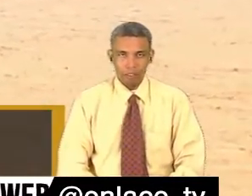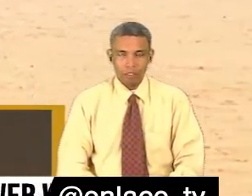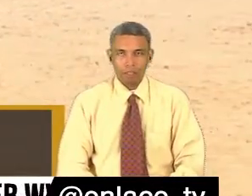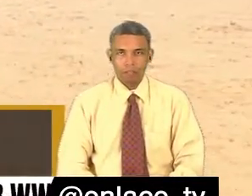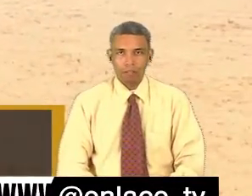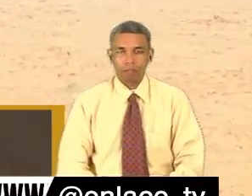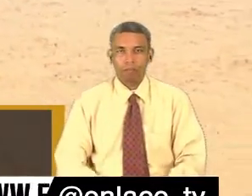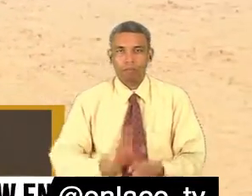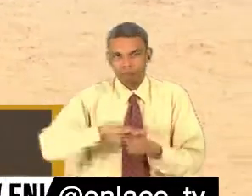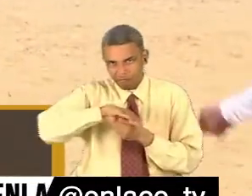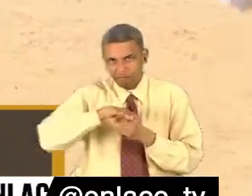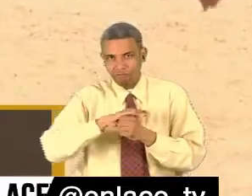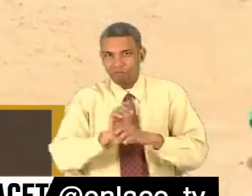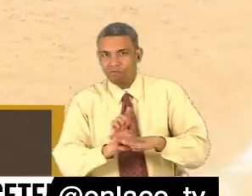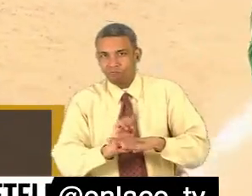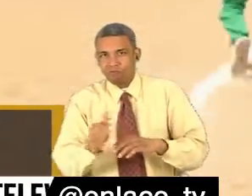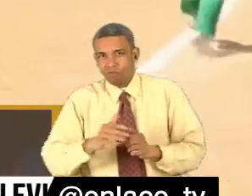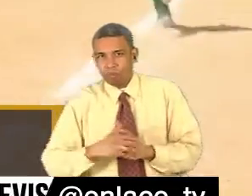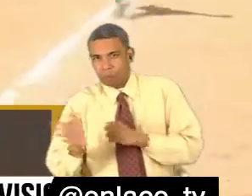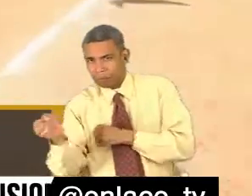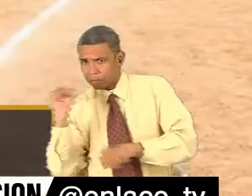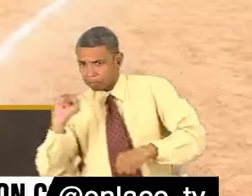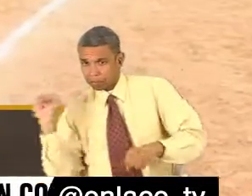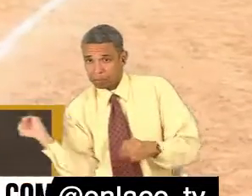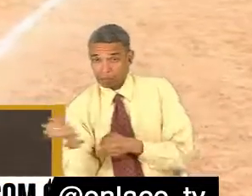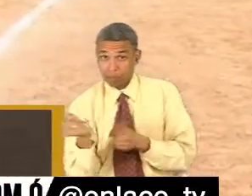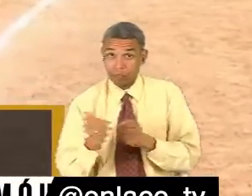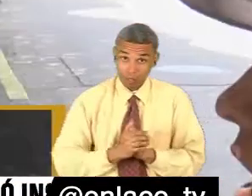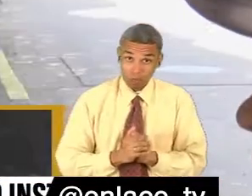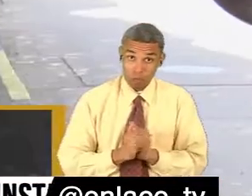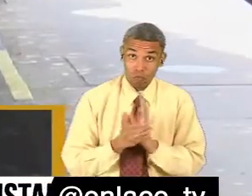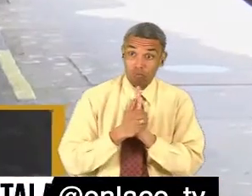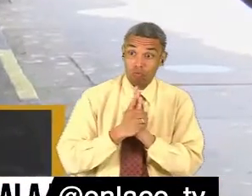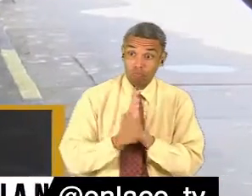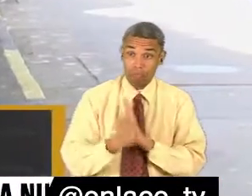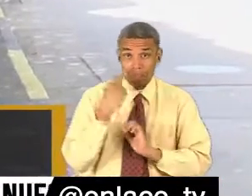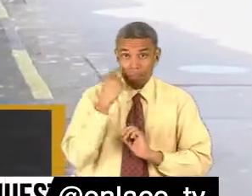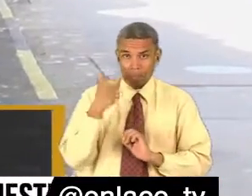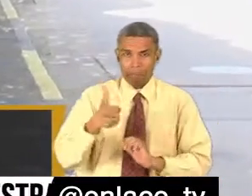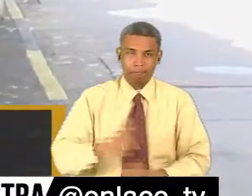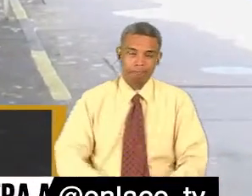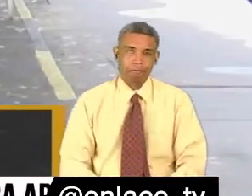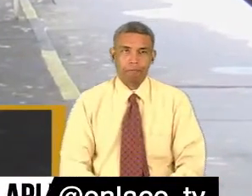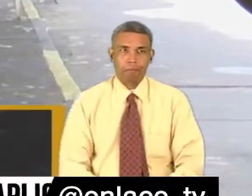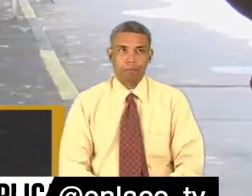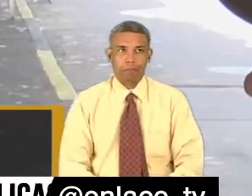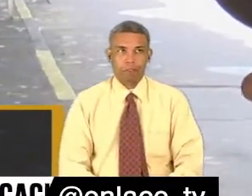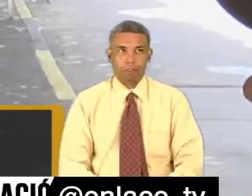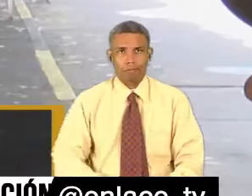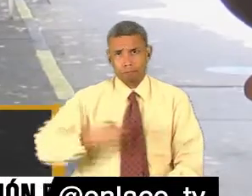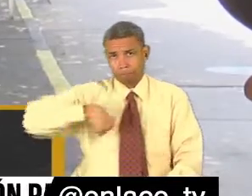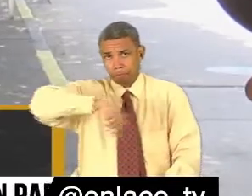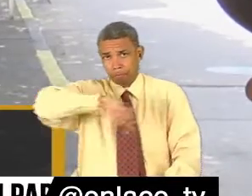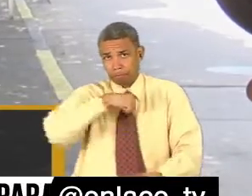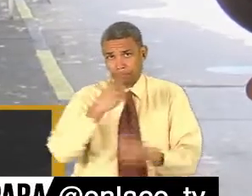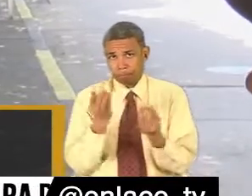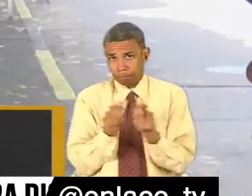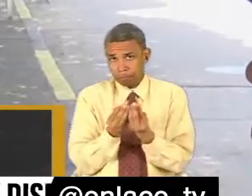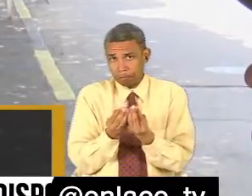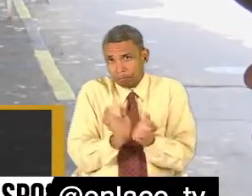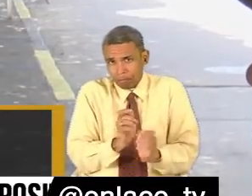barrio La Floresta. En este campeonato Águila se ha destacado por su buen desempeño. Bueno, el equipo en estos momentos pues estamos mal